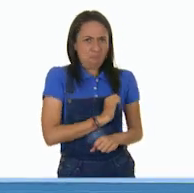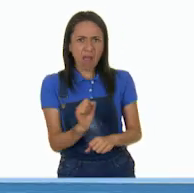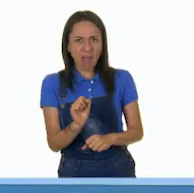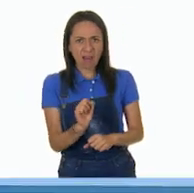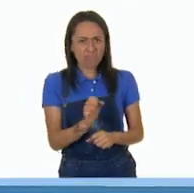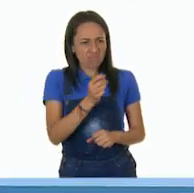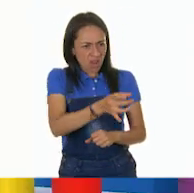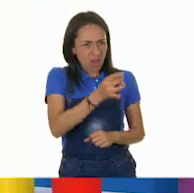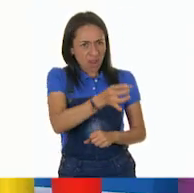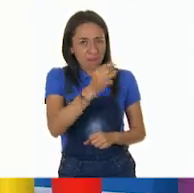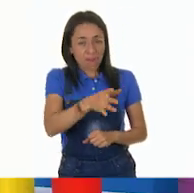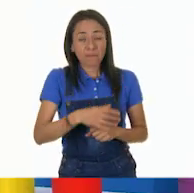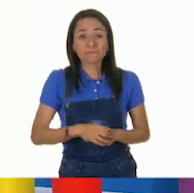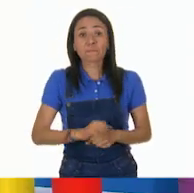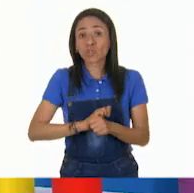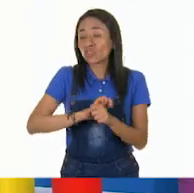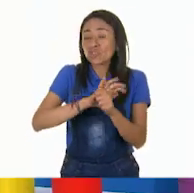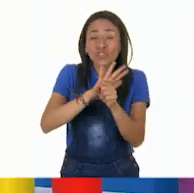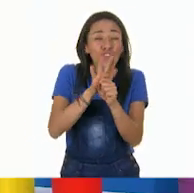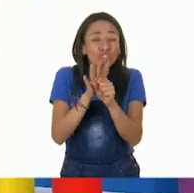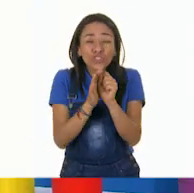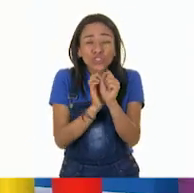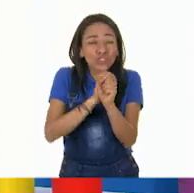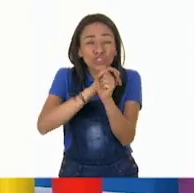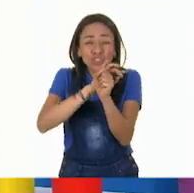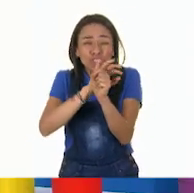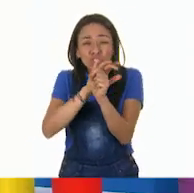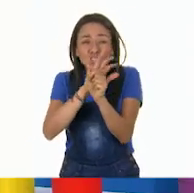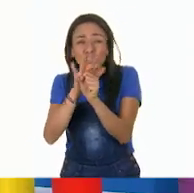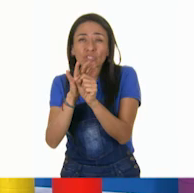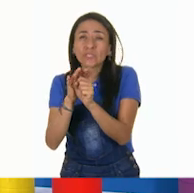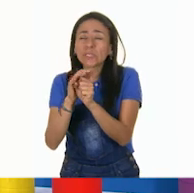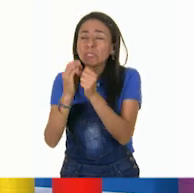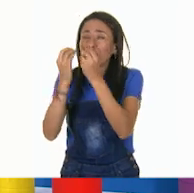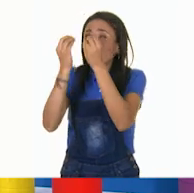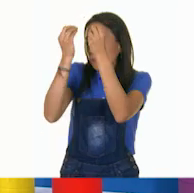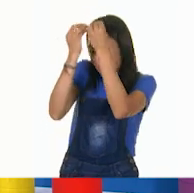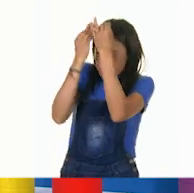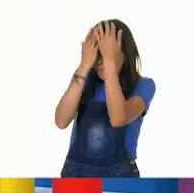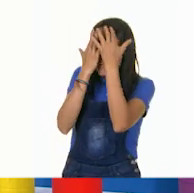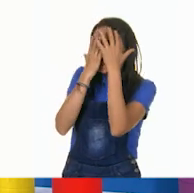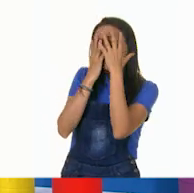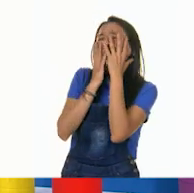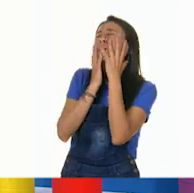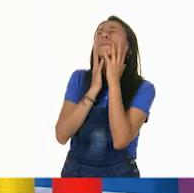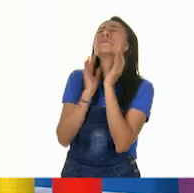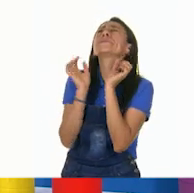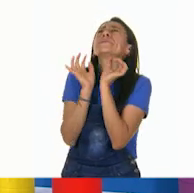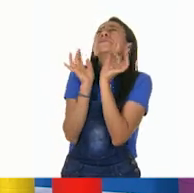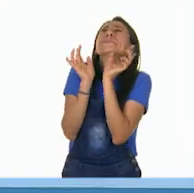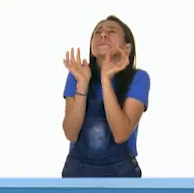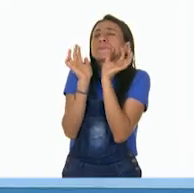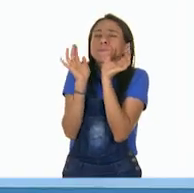le dicen no con el sky el gel así encima no no